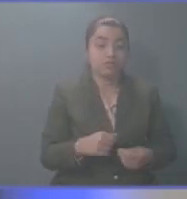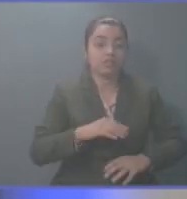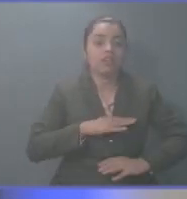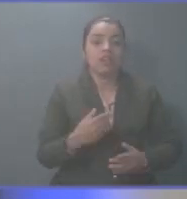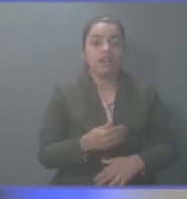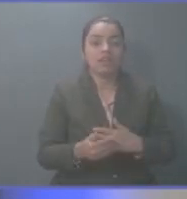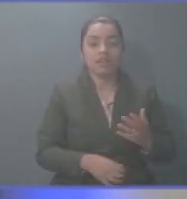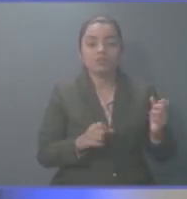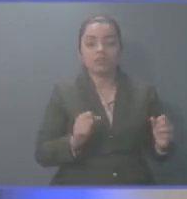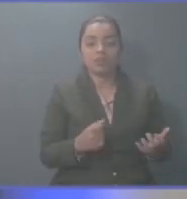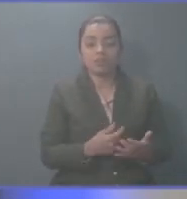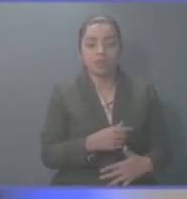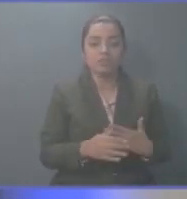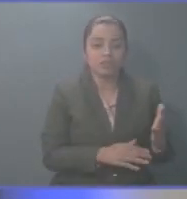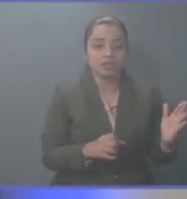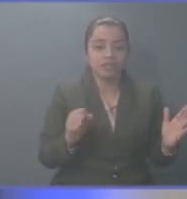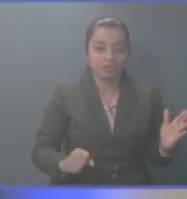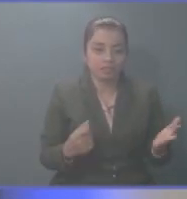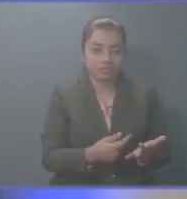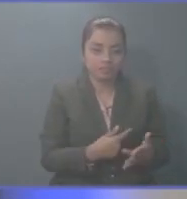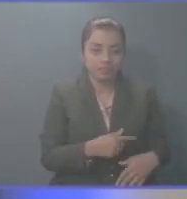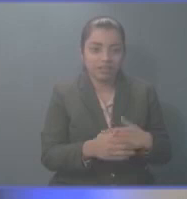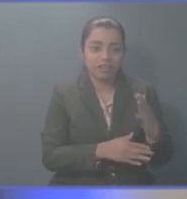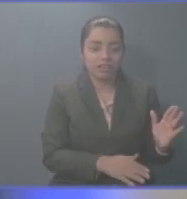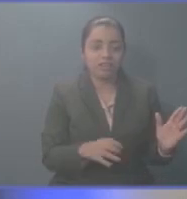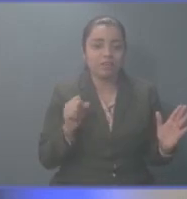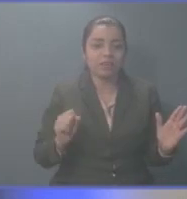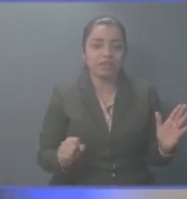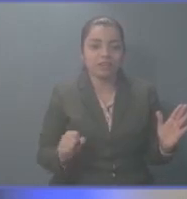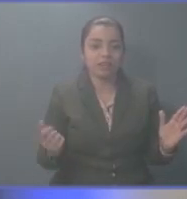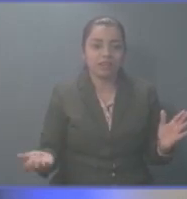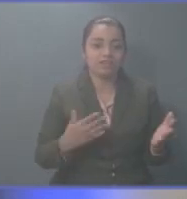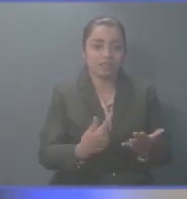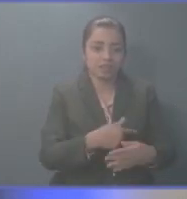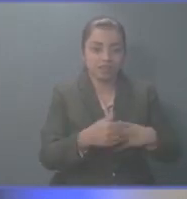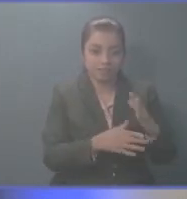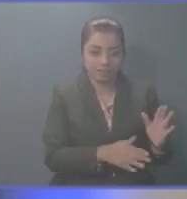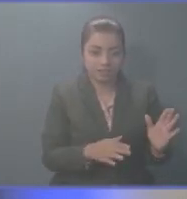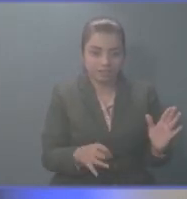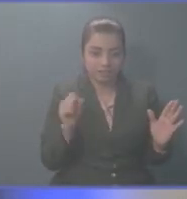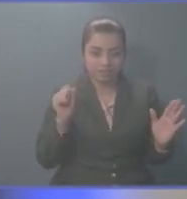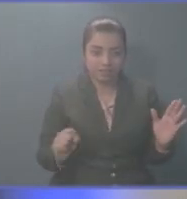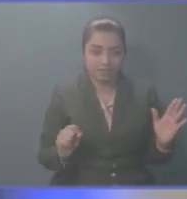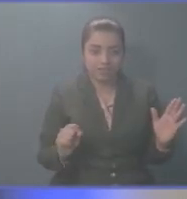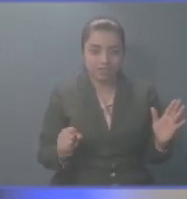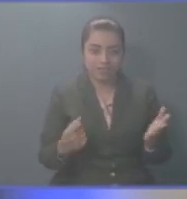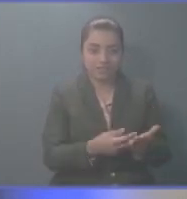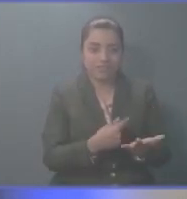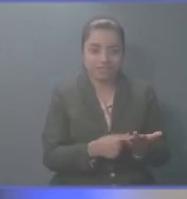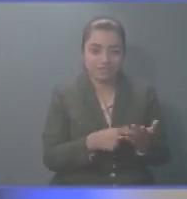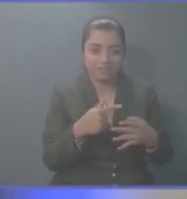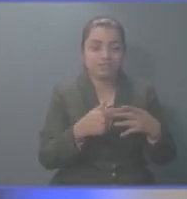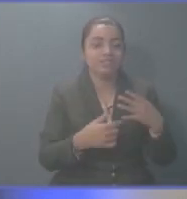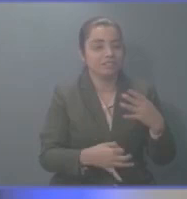proyectos de beneficio para la población en ese sector, sobre todo porque cerca de entre 1.6 y 2.2 millones de salvadoreños se